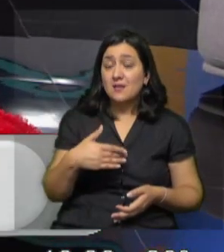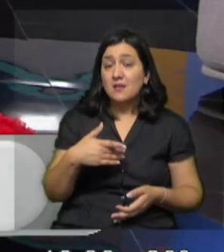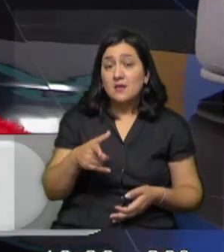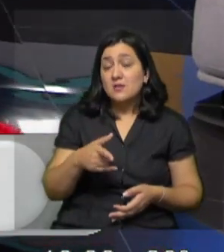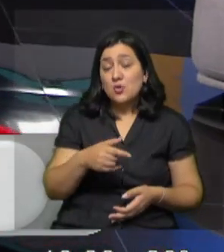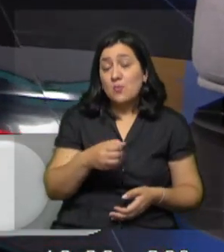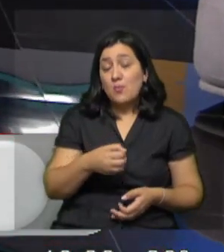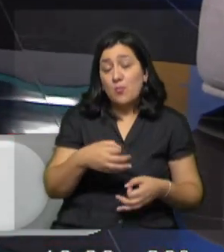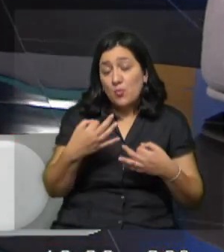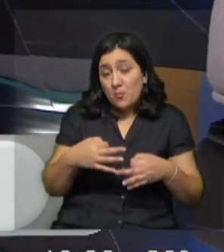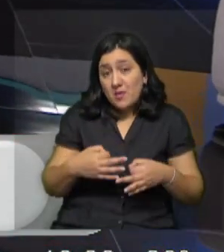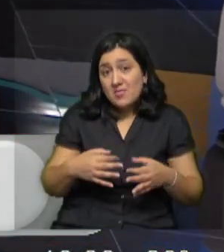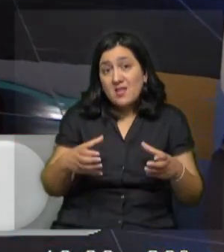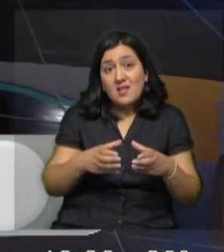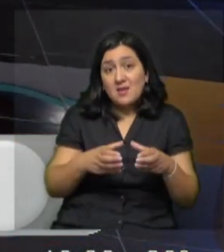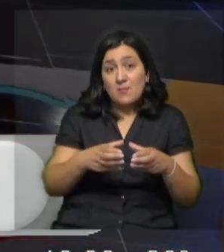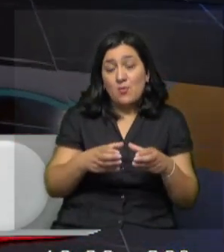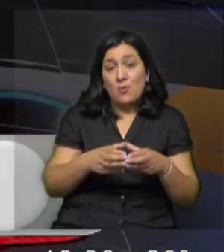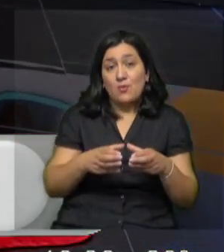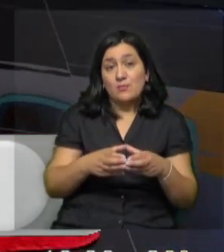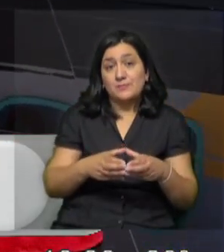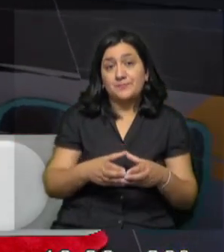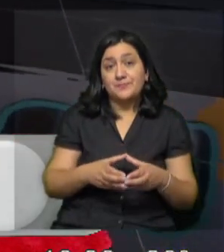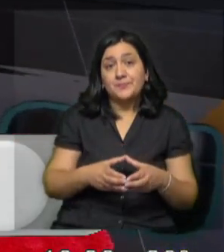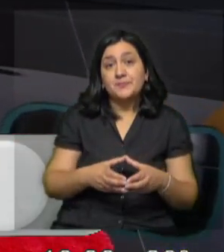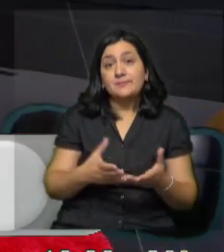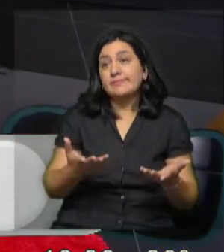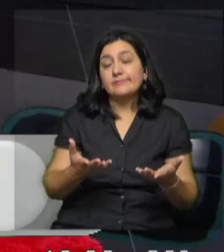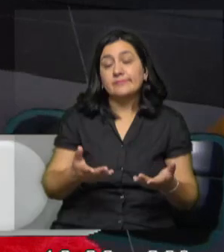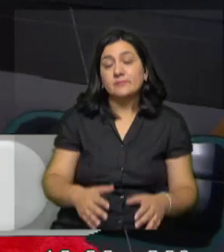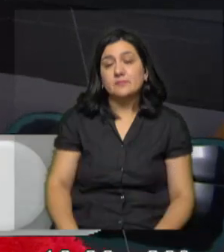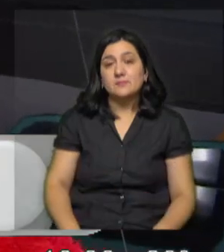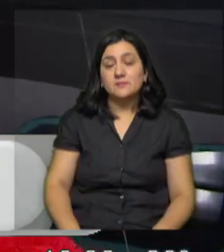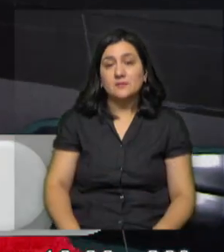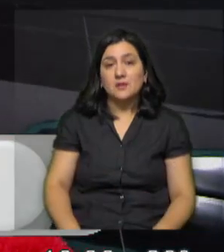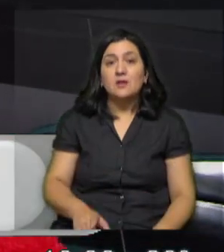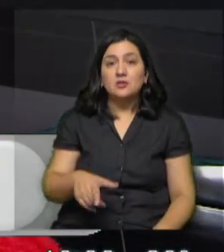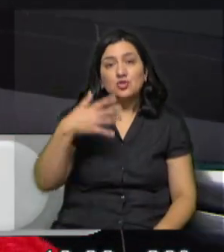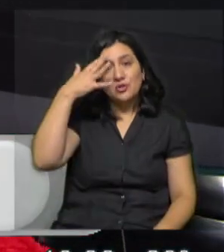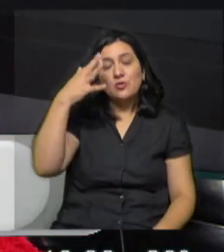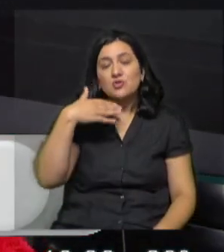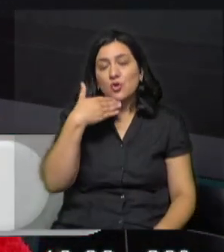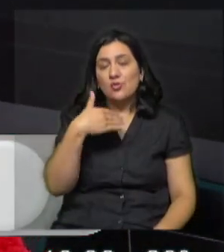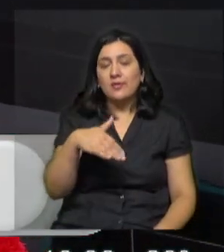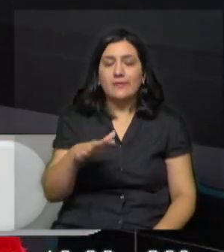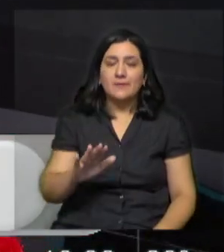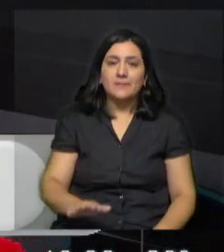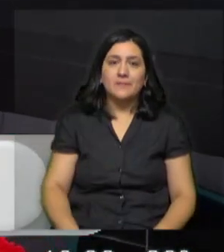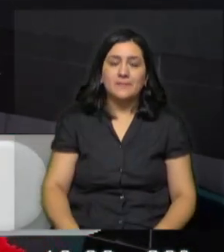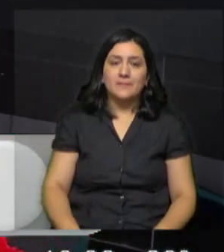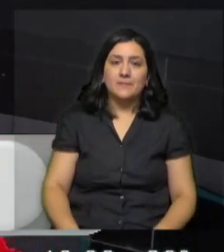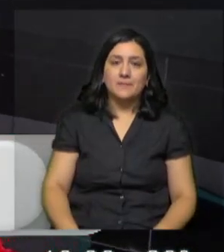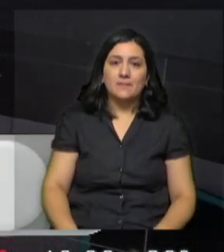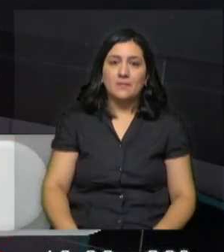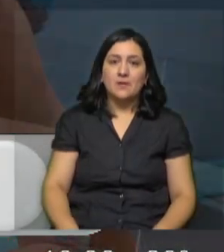por un bien de equipo, que no hay otra cosa atrás, eso creo que ellos lo entienden mucho más fácil.